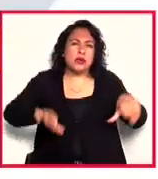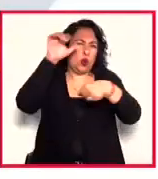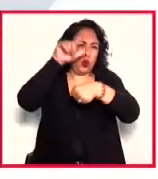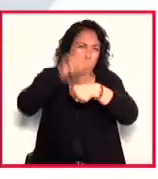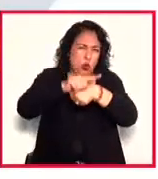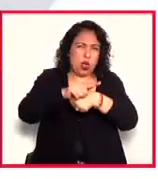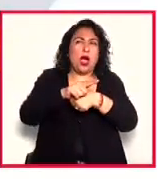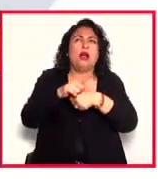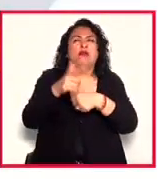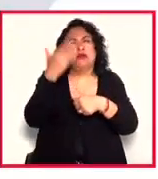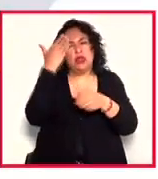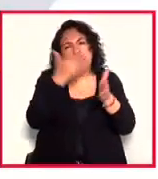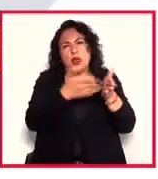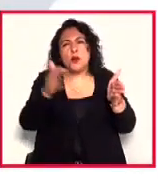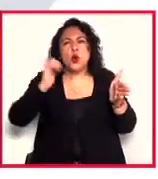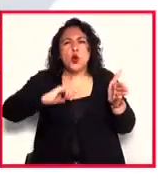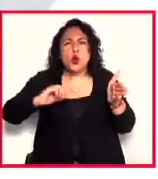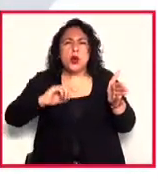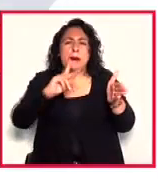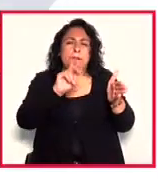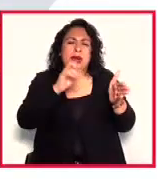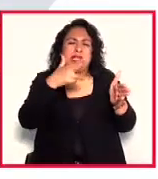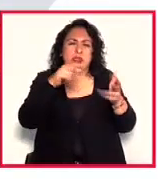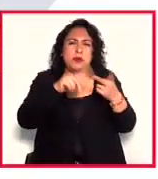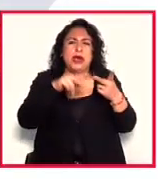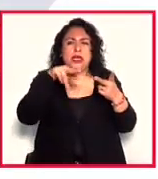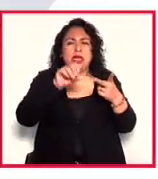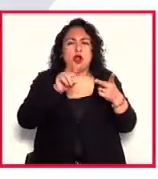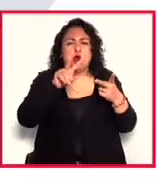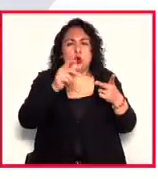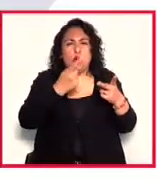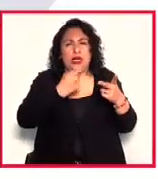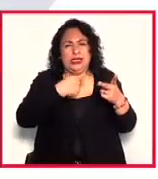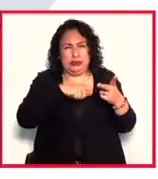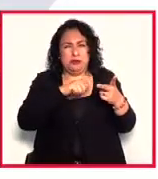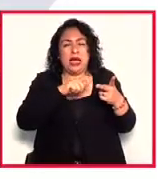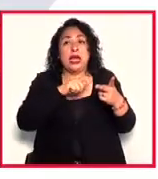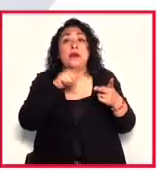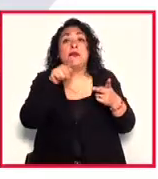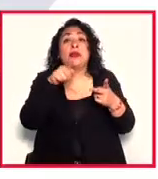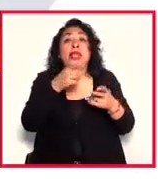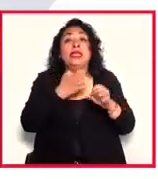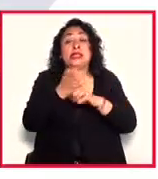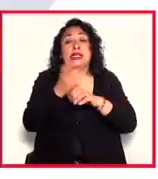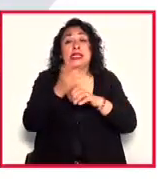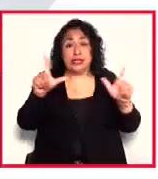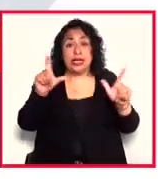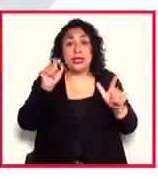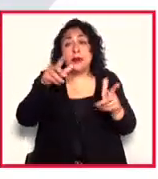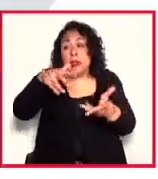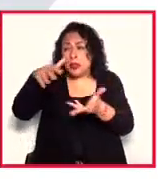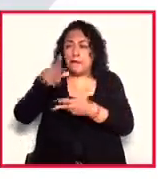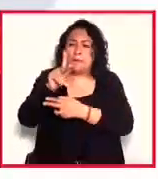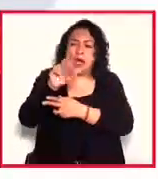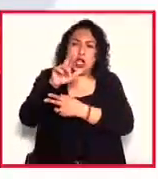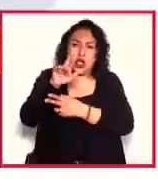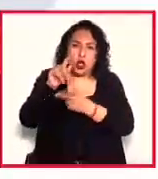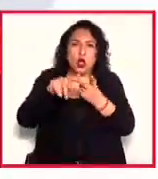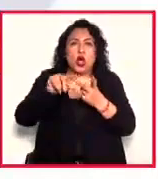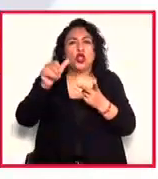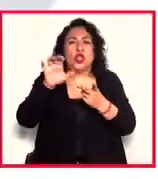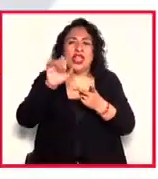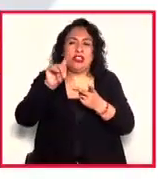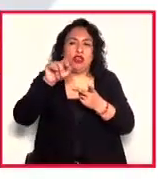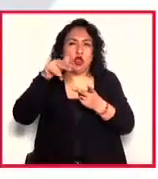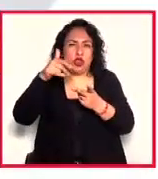las épocas prehispánica y novohispana en el estado de Tlaxcala, además de una colección de paleontología y otra de etnografía,